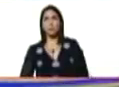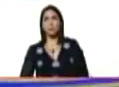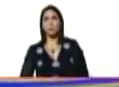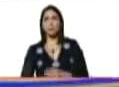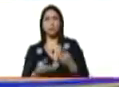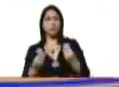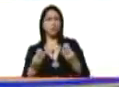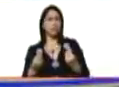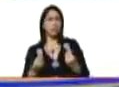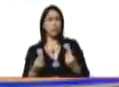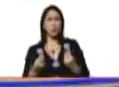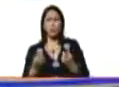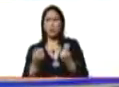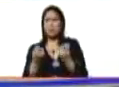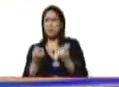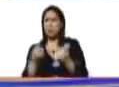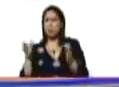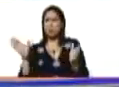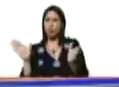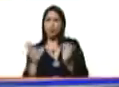Mucho billete le han robado a este país.